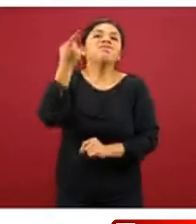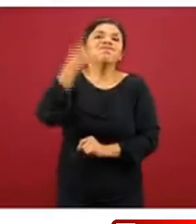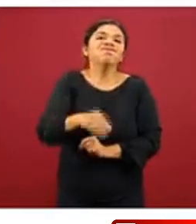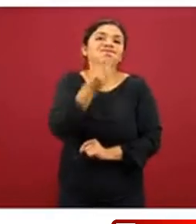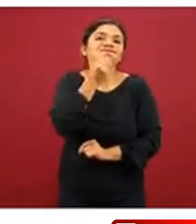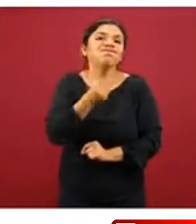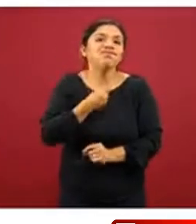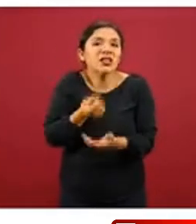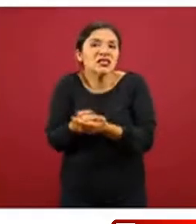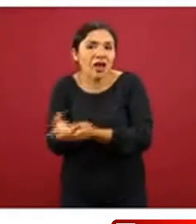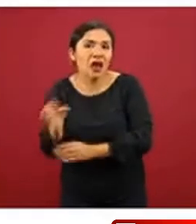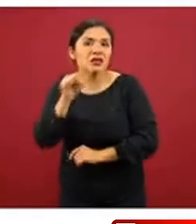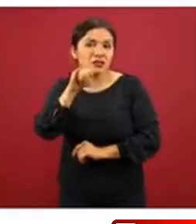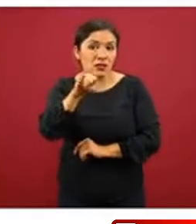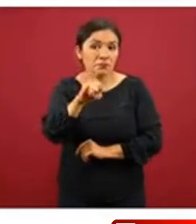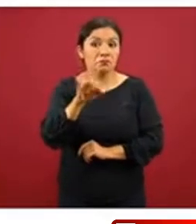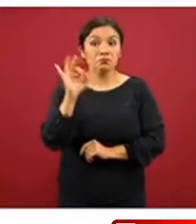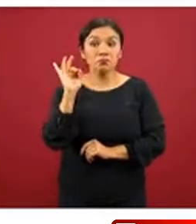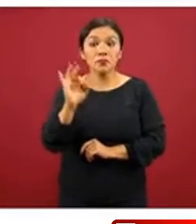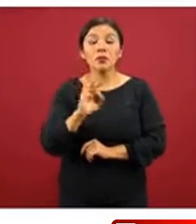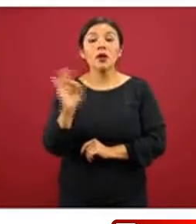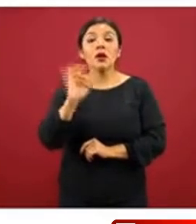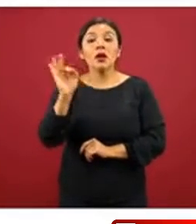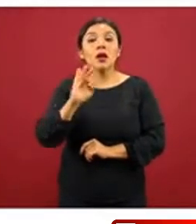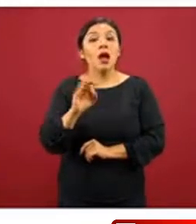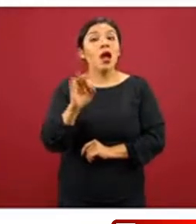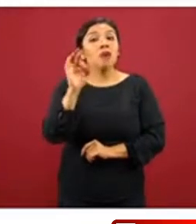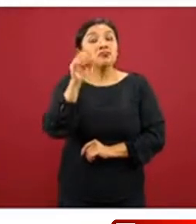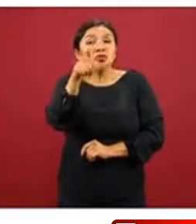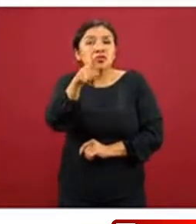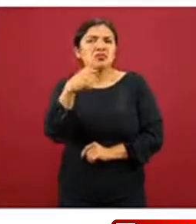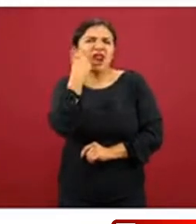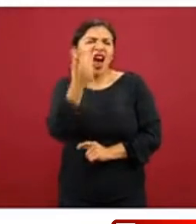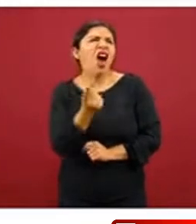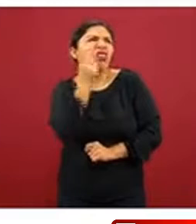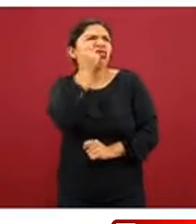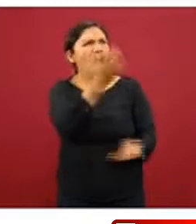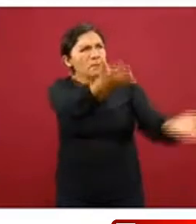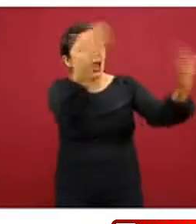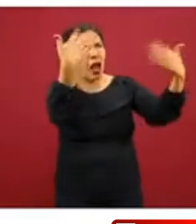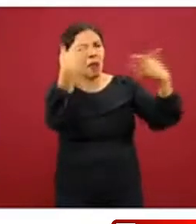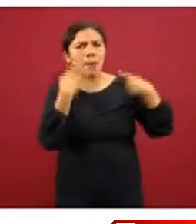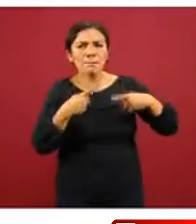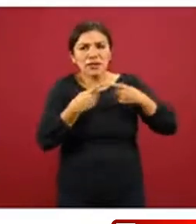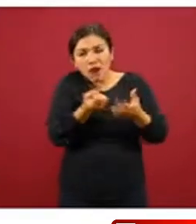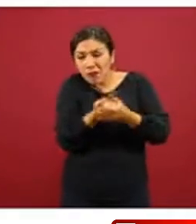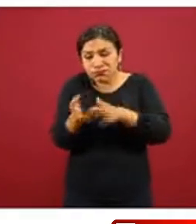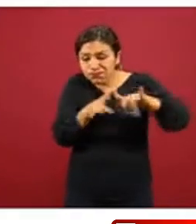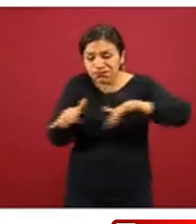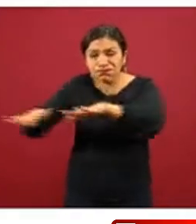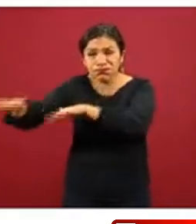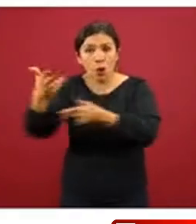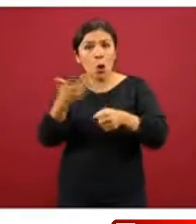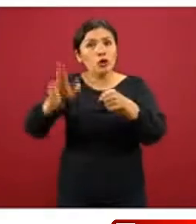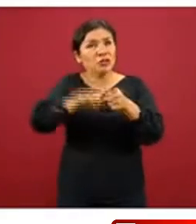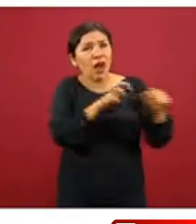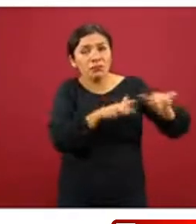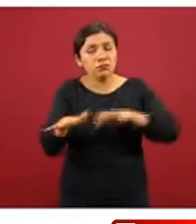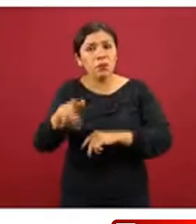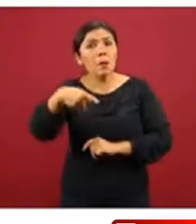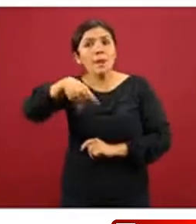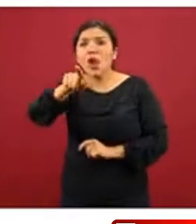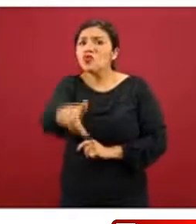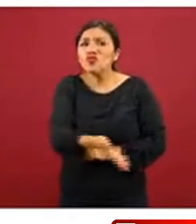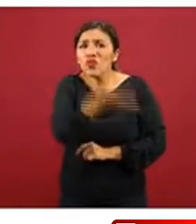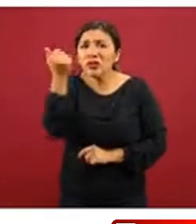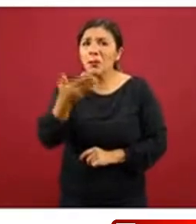un hospital sin tener los protocolos, la capacitación, el entrenamiento de